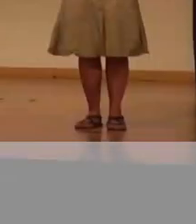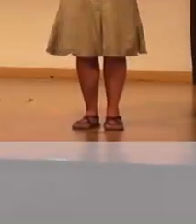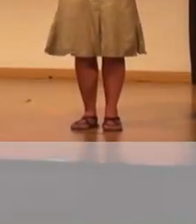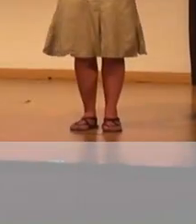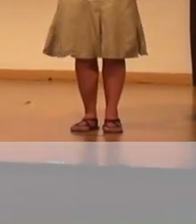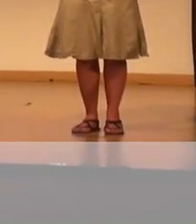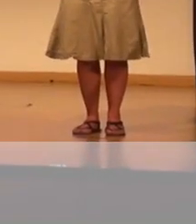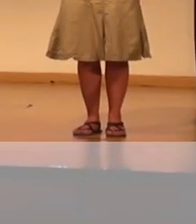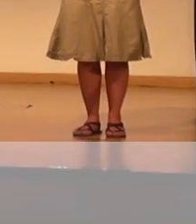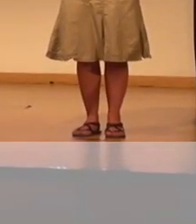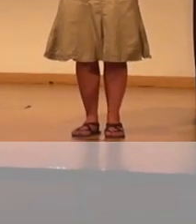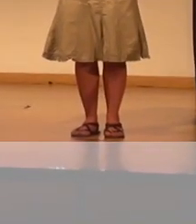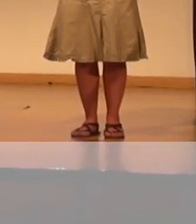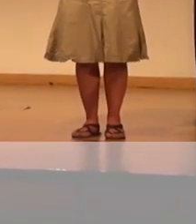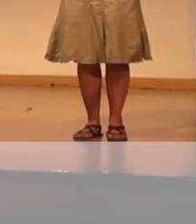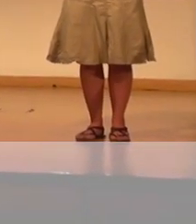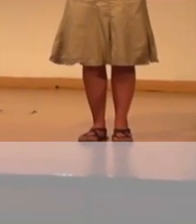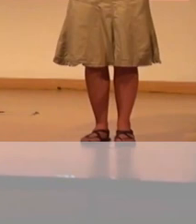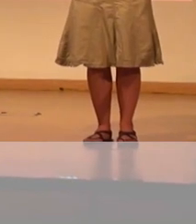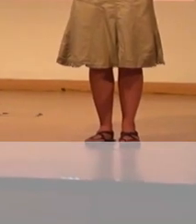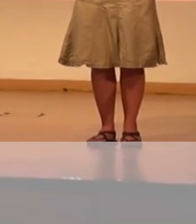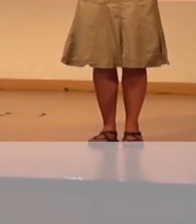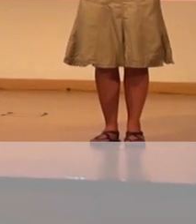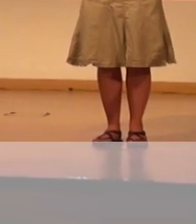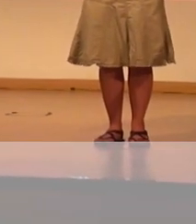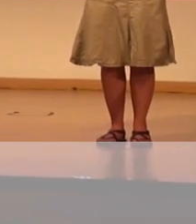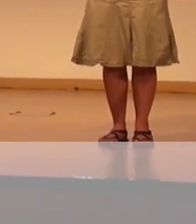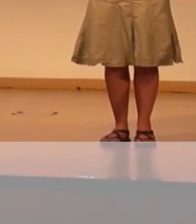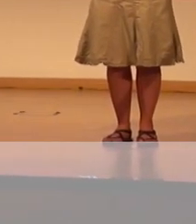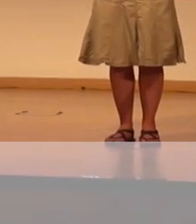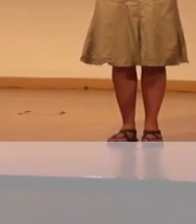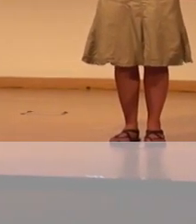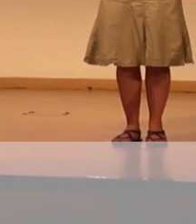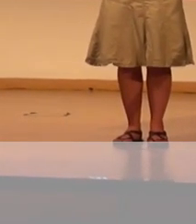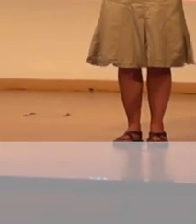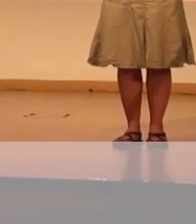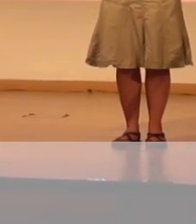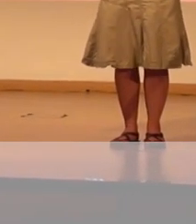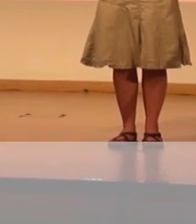Hola, gracias Cristina. Y gracias, Mercedes, por vuestra introducción. Es un honor para mí